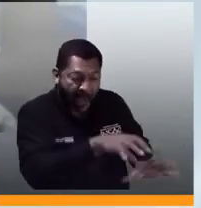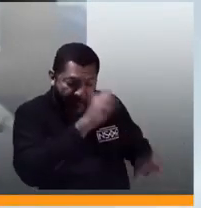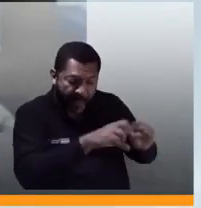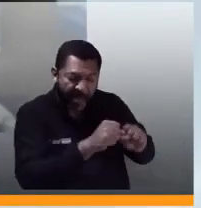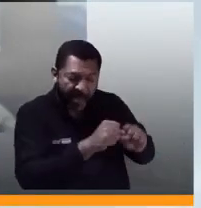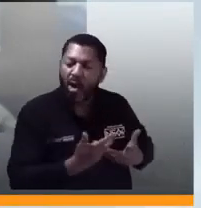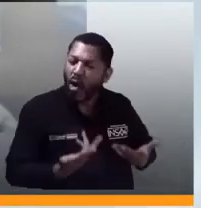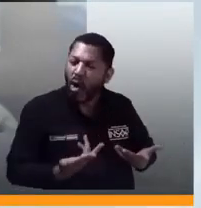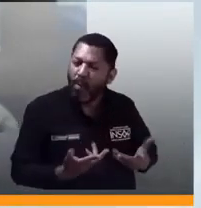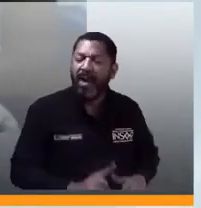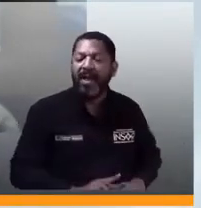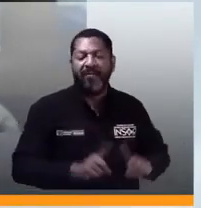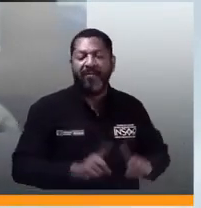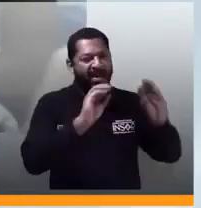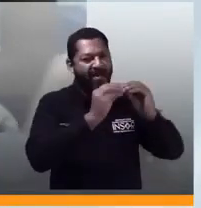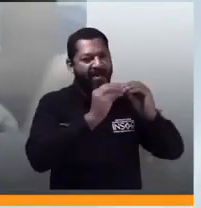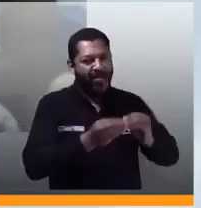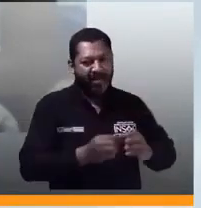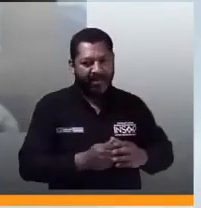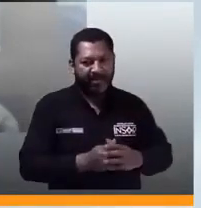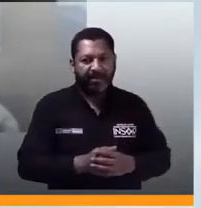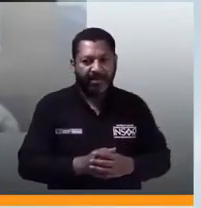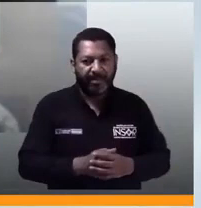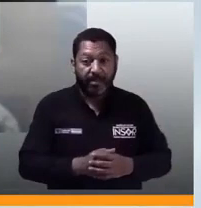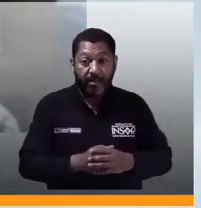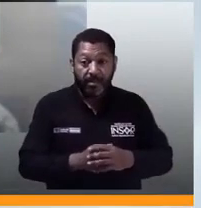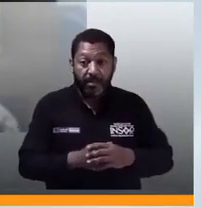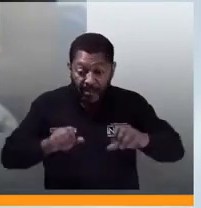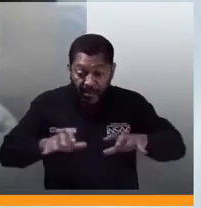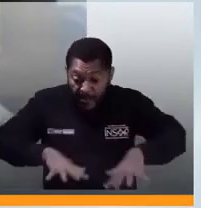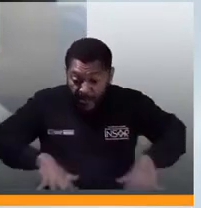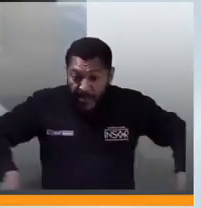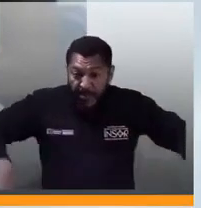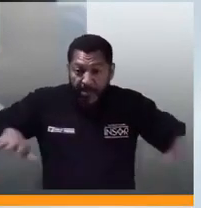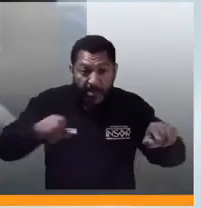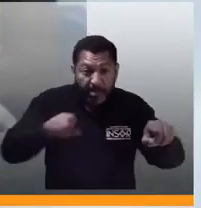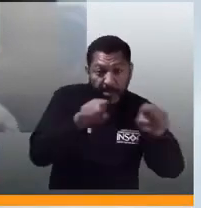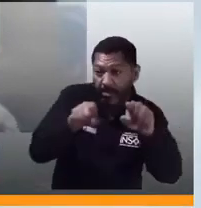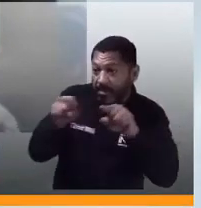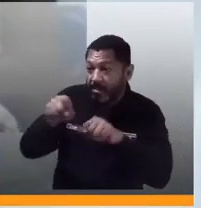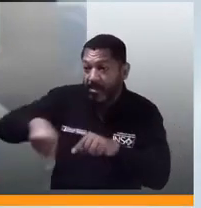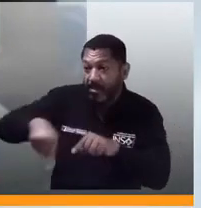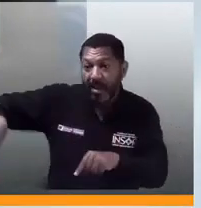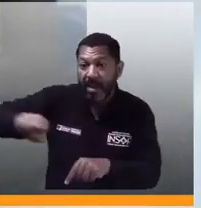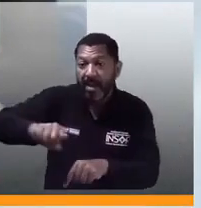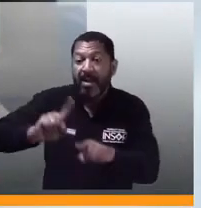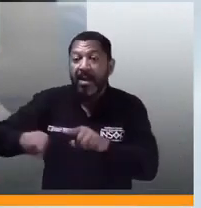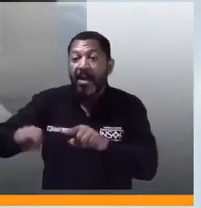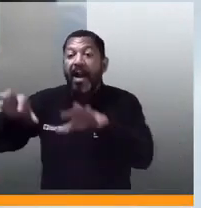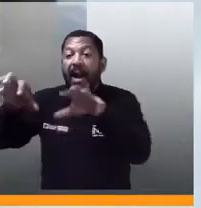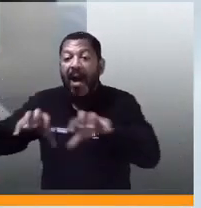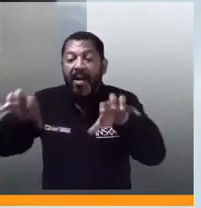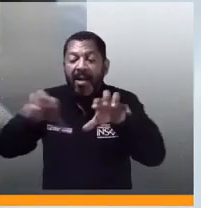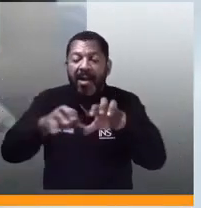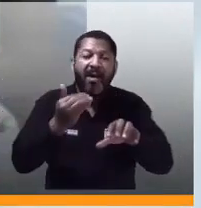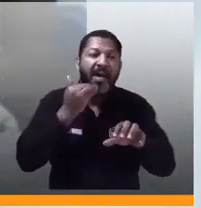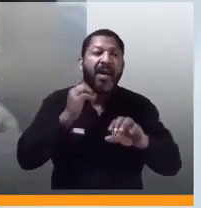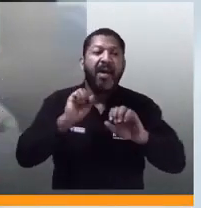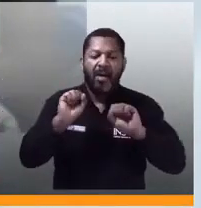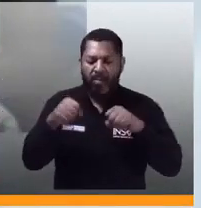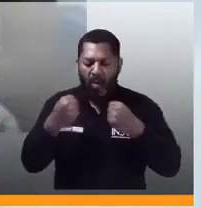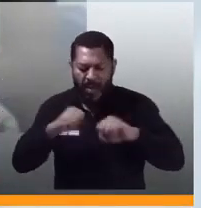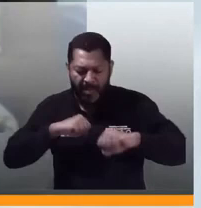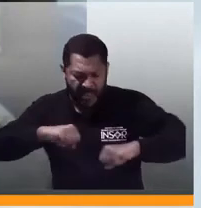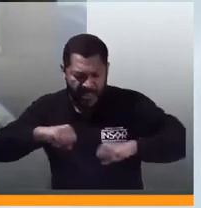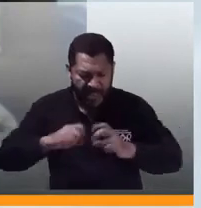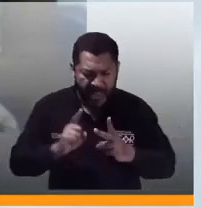diseña un escenario para que todos al tiempo comiencen a generar una serie de actividades de movimiento, de precisión,